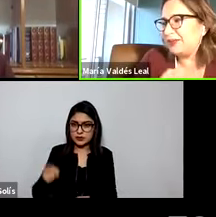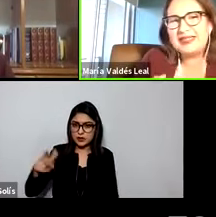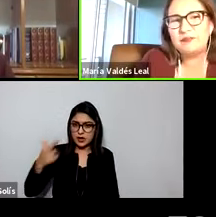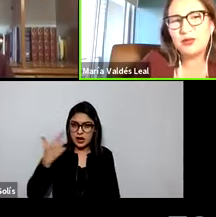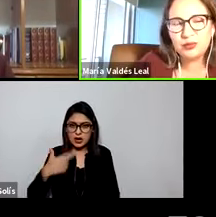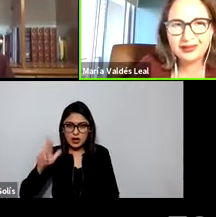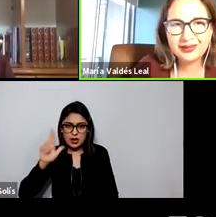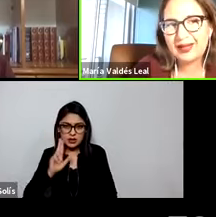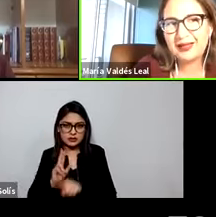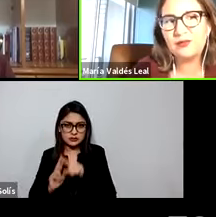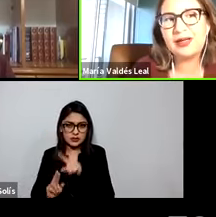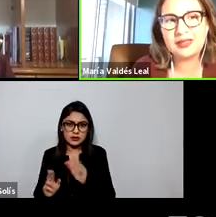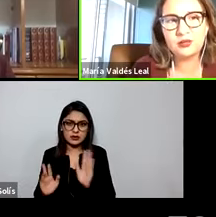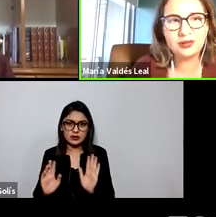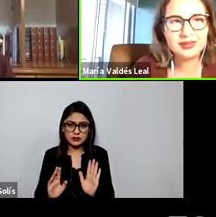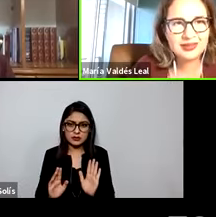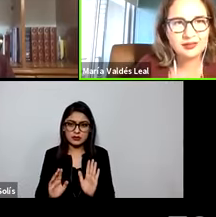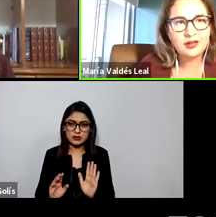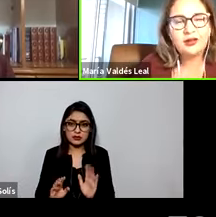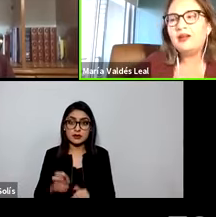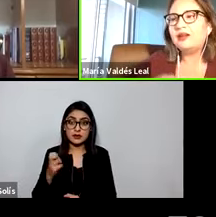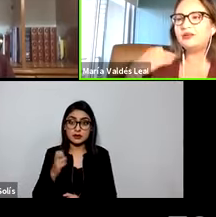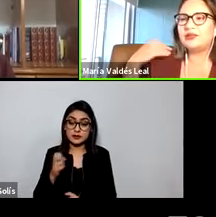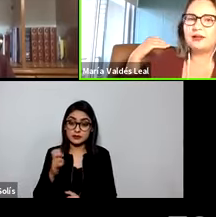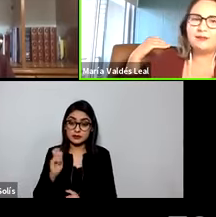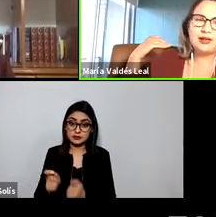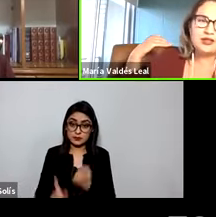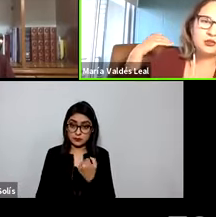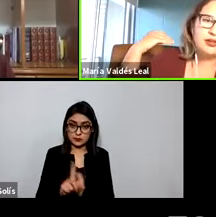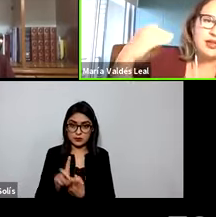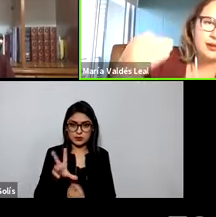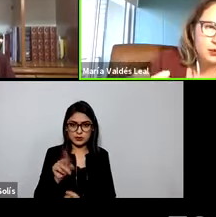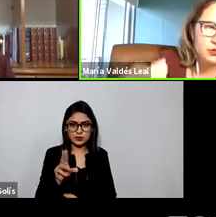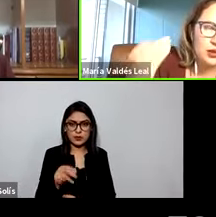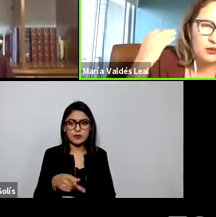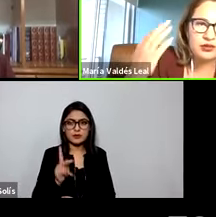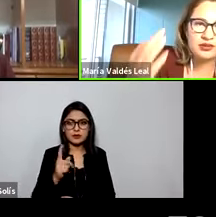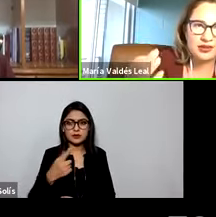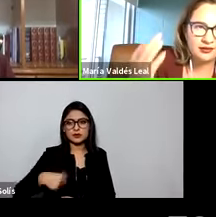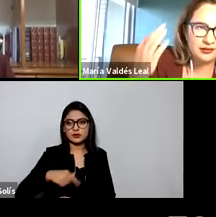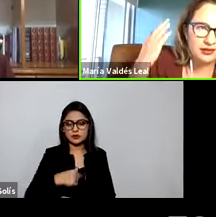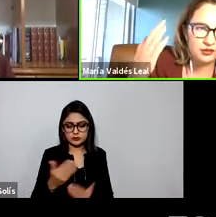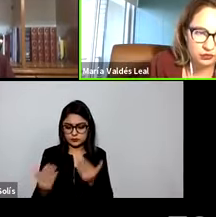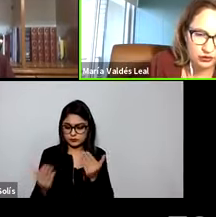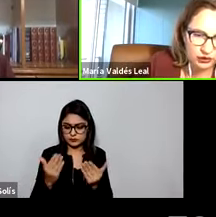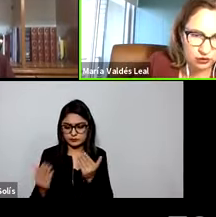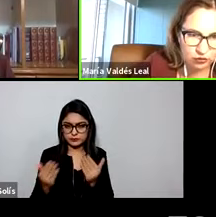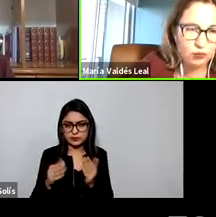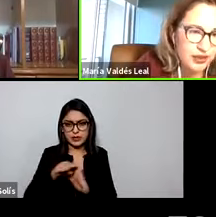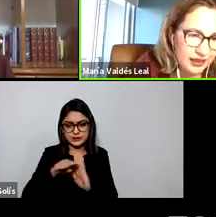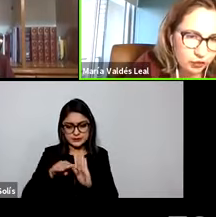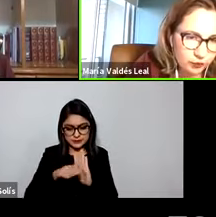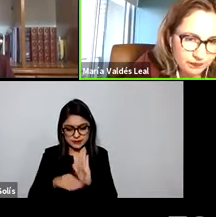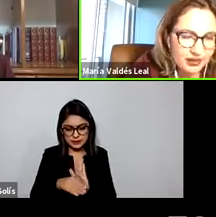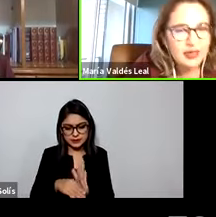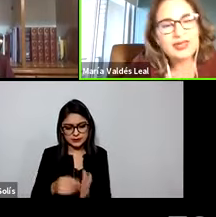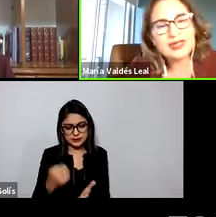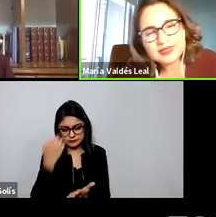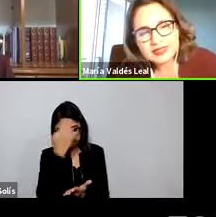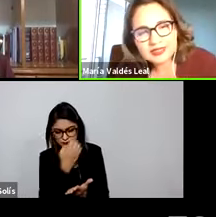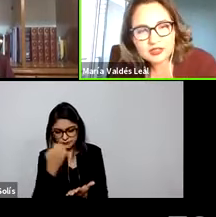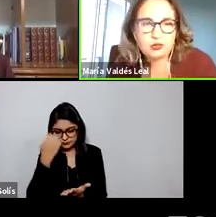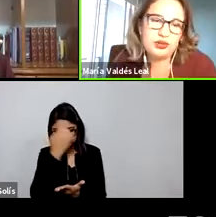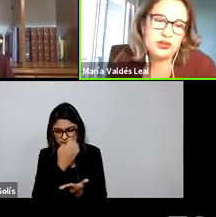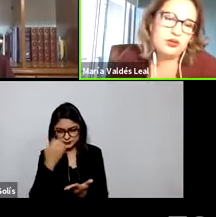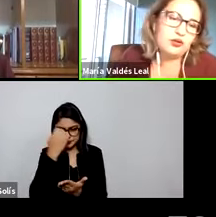en principio no tendría ninguna razón de ser. Entonces la sometemos a un estándar de escrutinio muy alto.